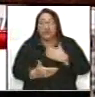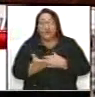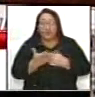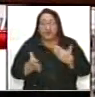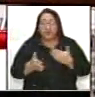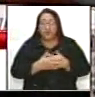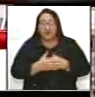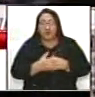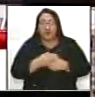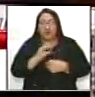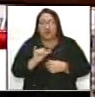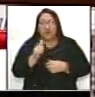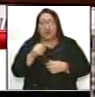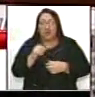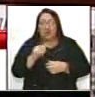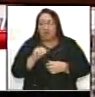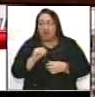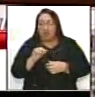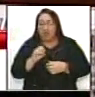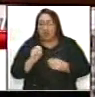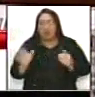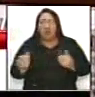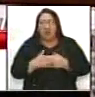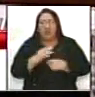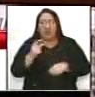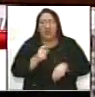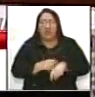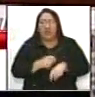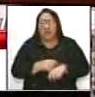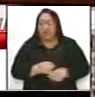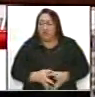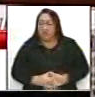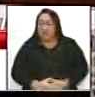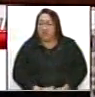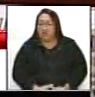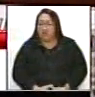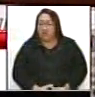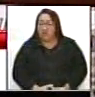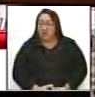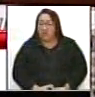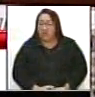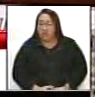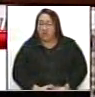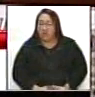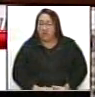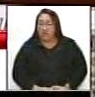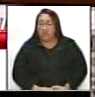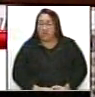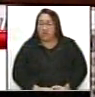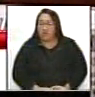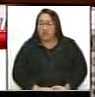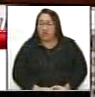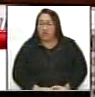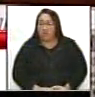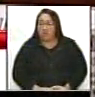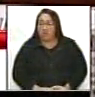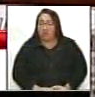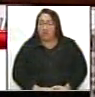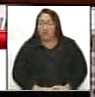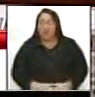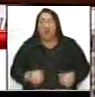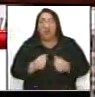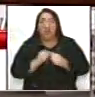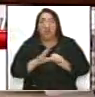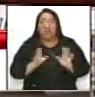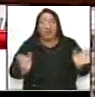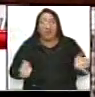cierre también de Yanamayo. Yanamayo estuvo cerrado un buen tiempo por la movilidad que tuvieron y su influencia en los medios de comunicación